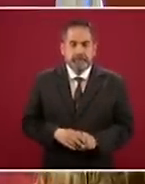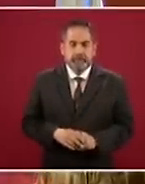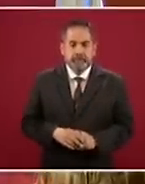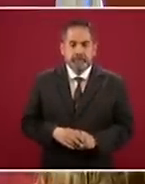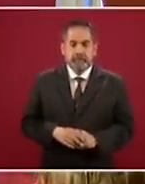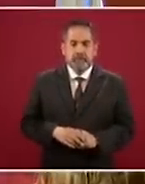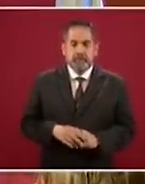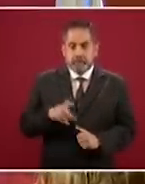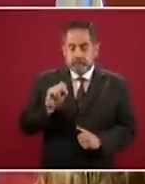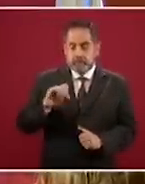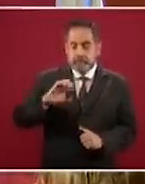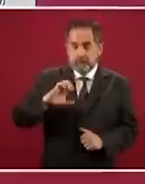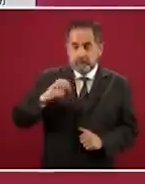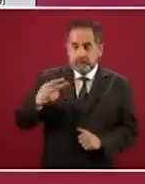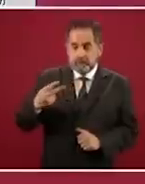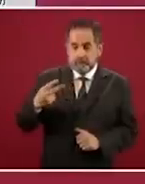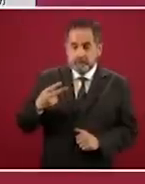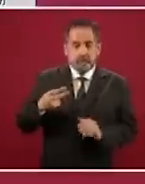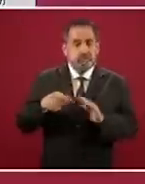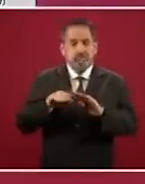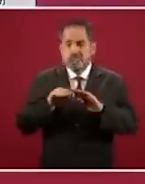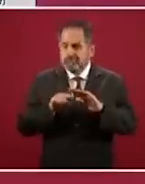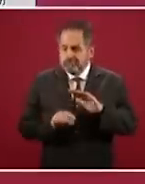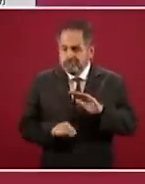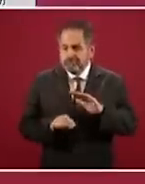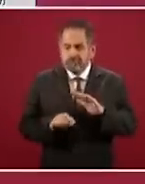Del mismo euro.